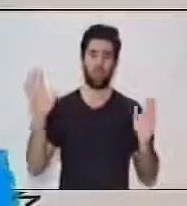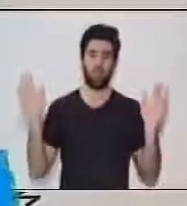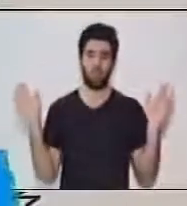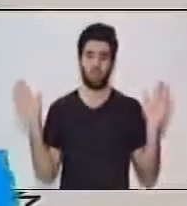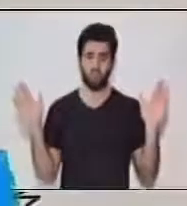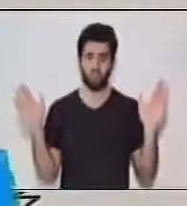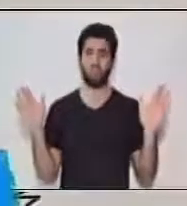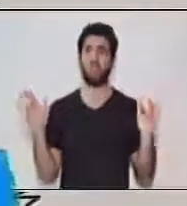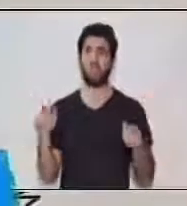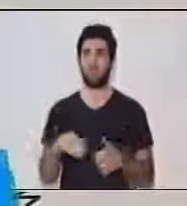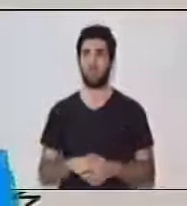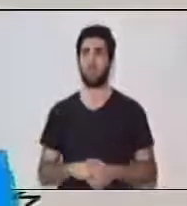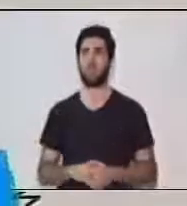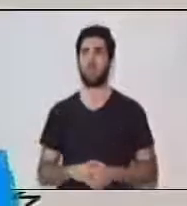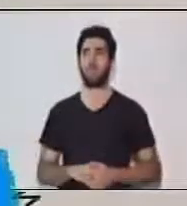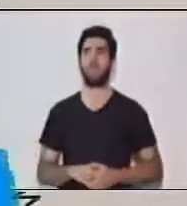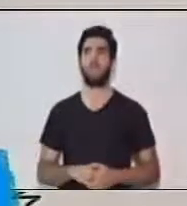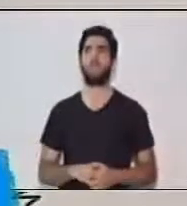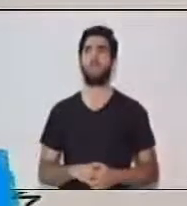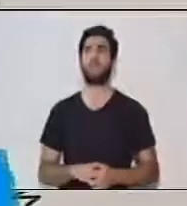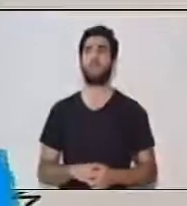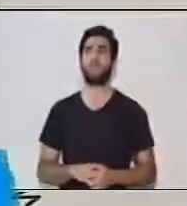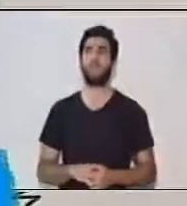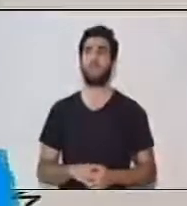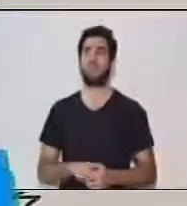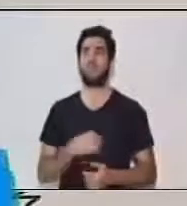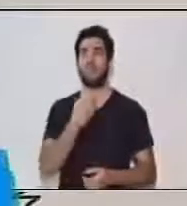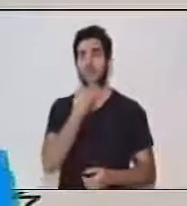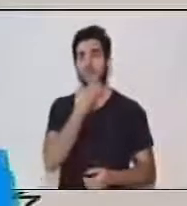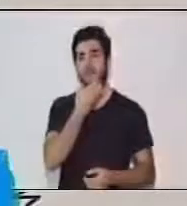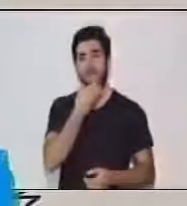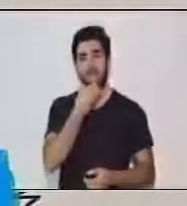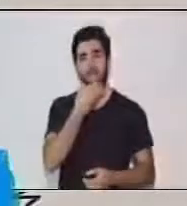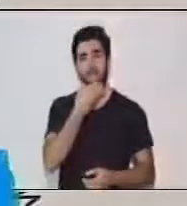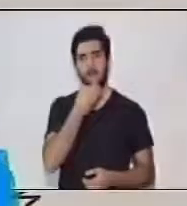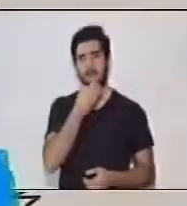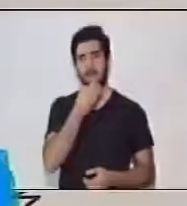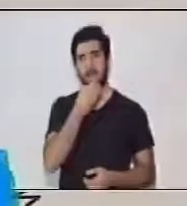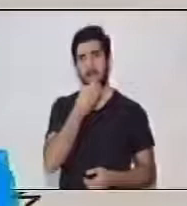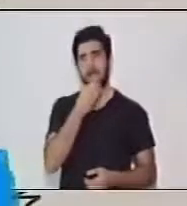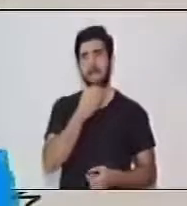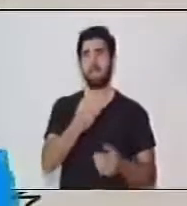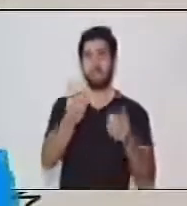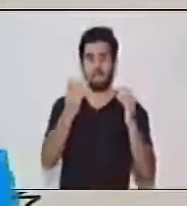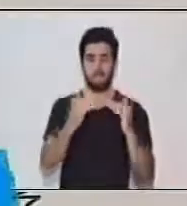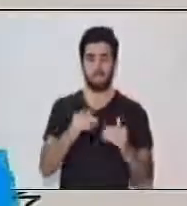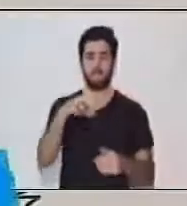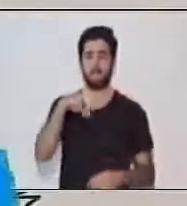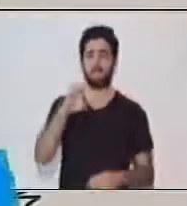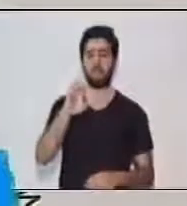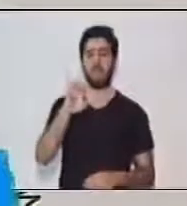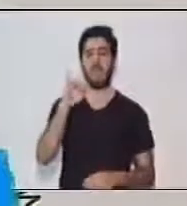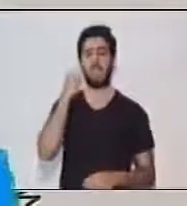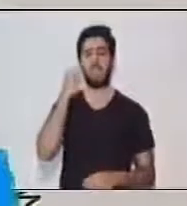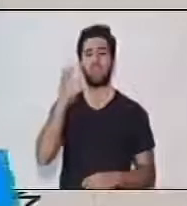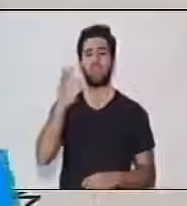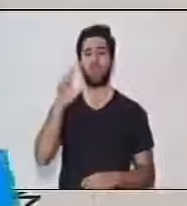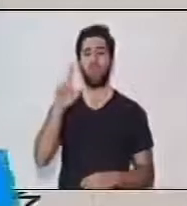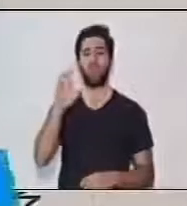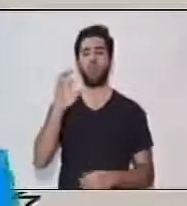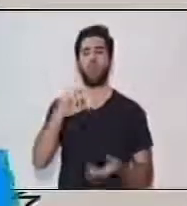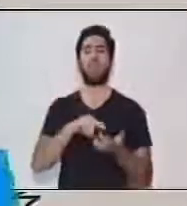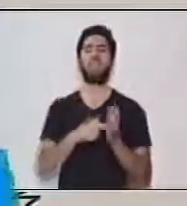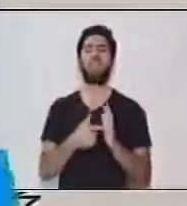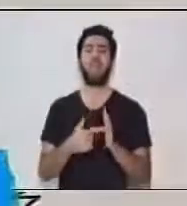son 500 ciclos por unidad de tiempo. Y el periodo es el tiempo, regularmente